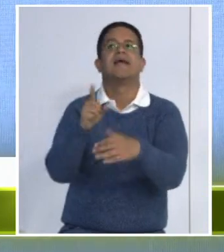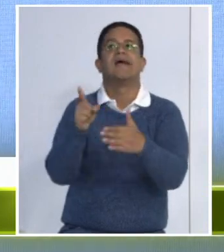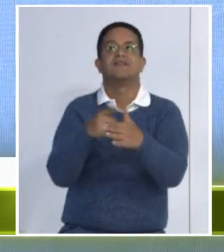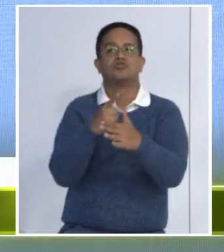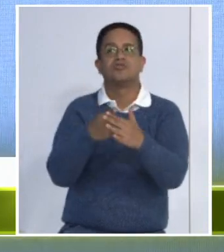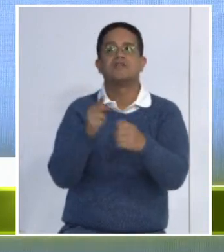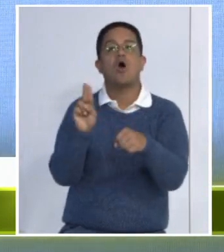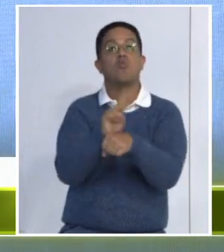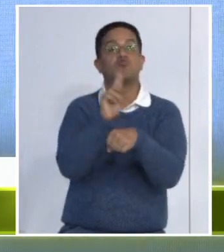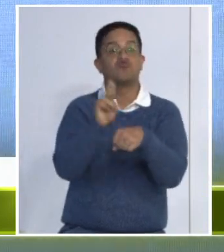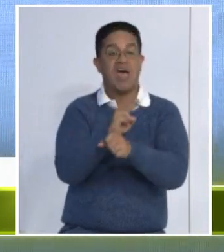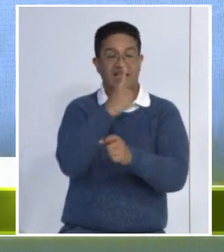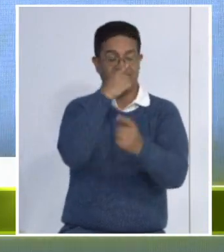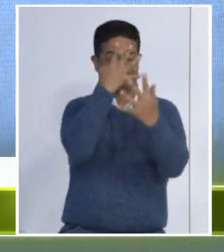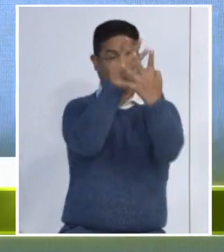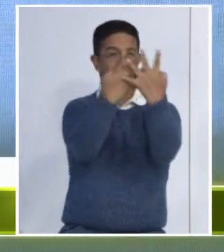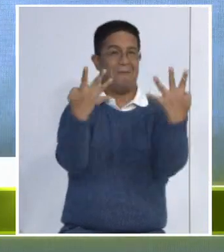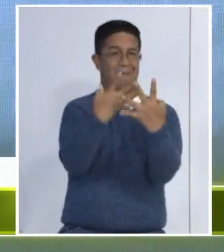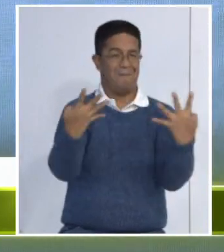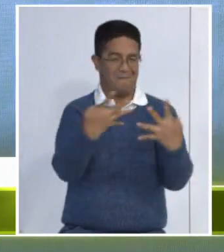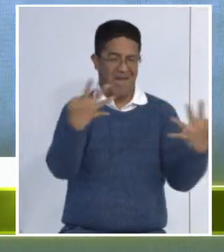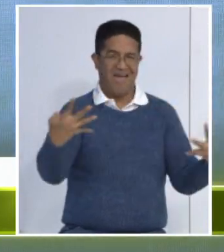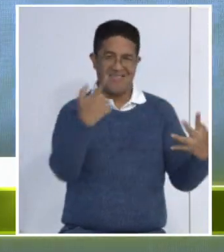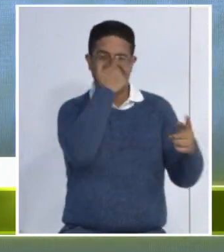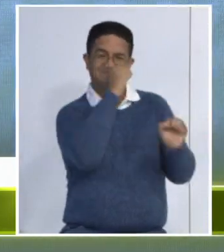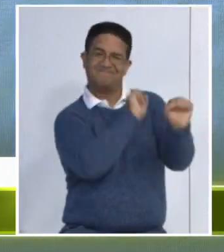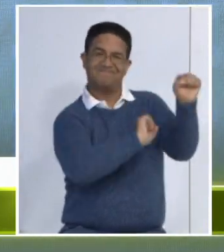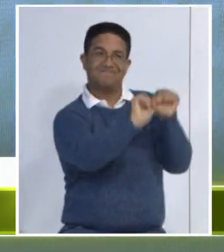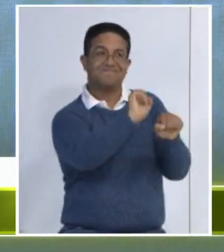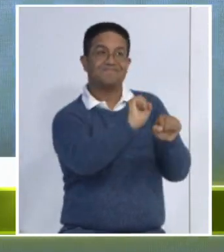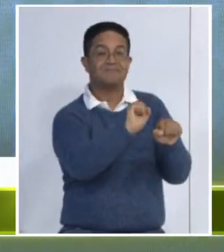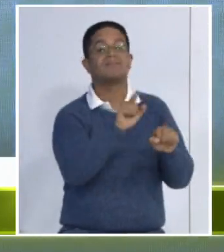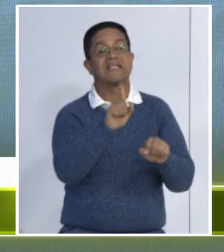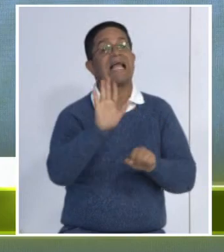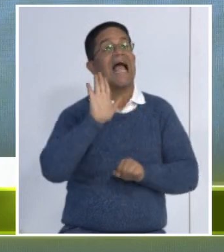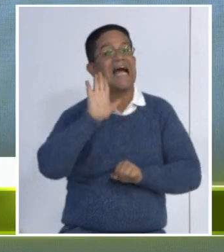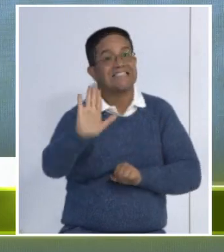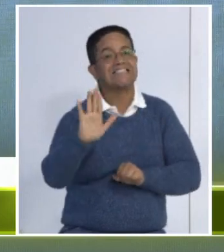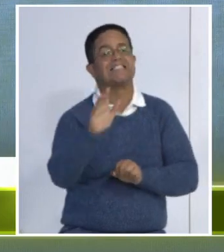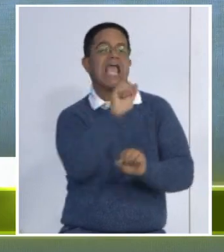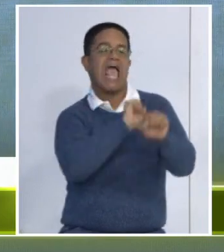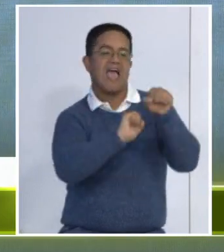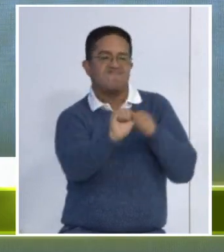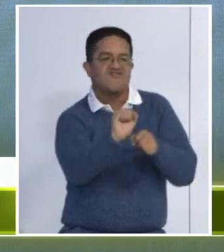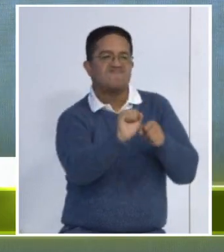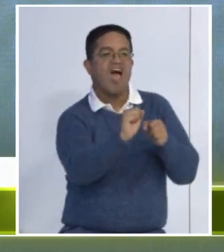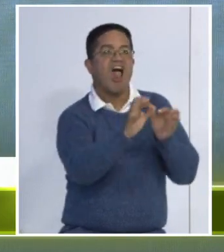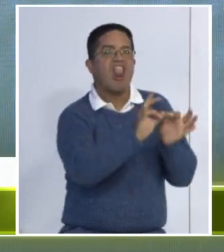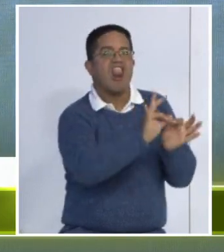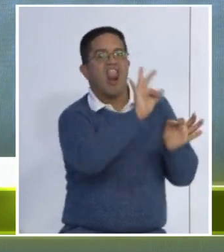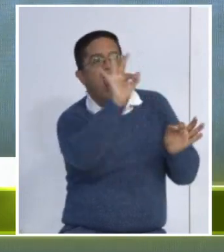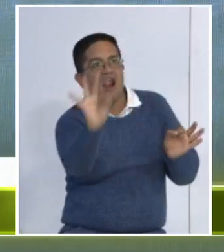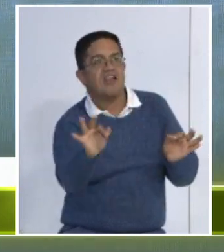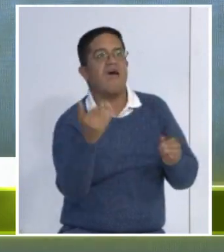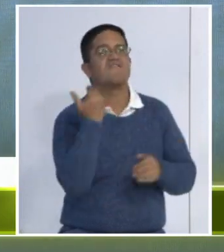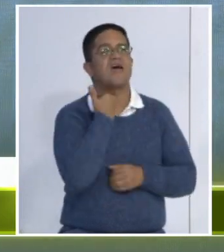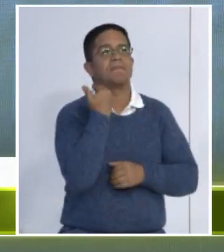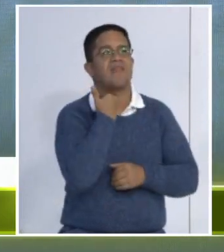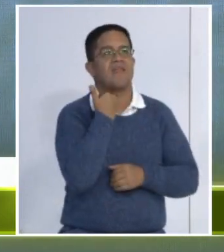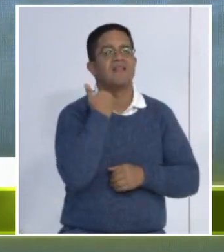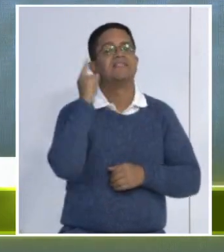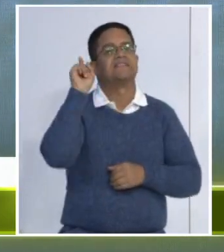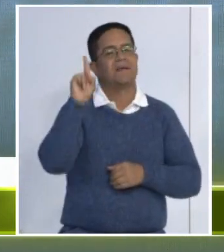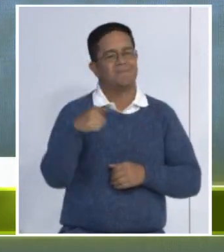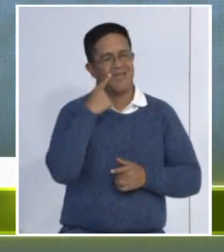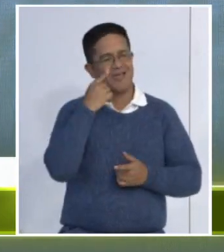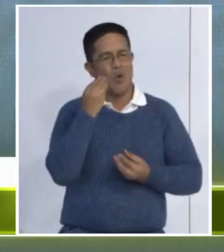esa persona para tratar de evitar que el mosquito la pique a esa persona y se contagie y se propague la enfermedad. Inclusive utilizar